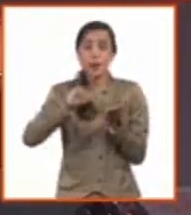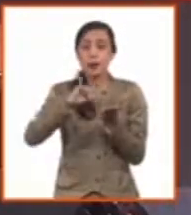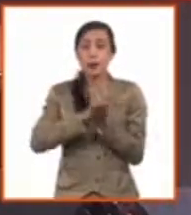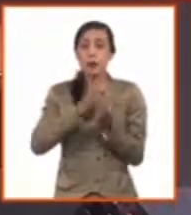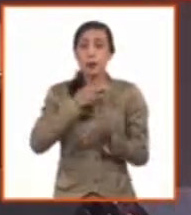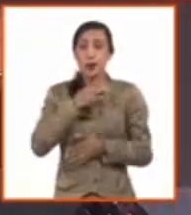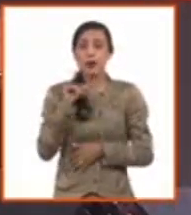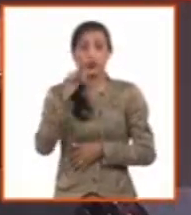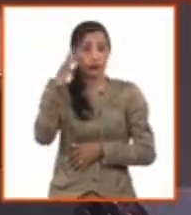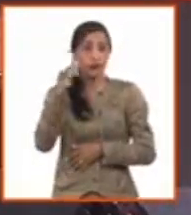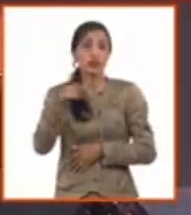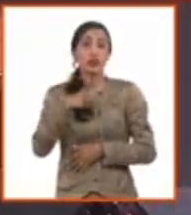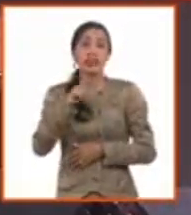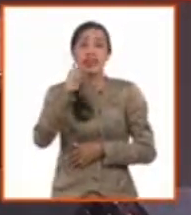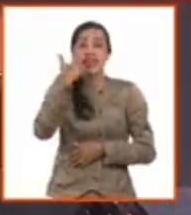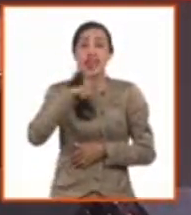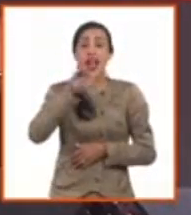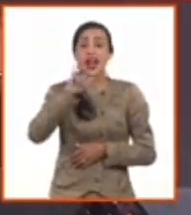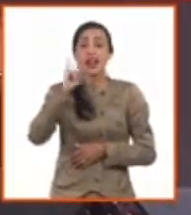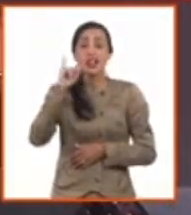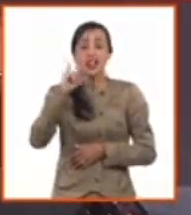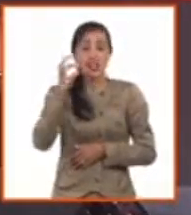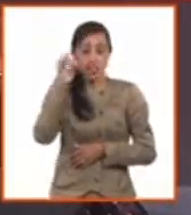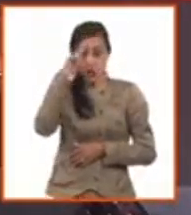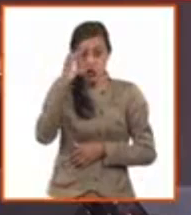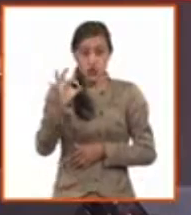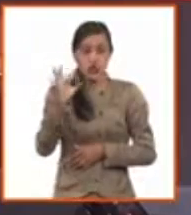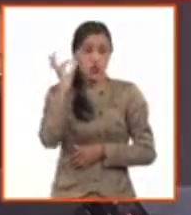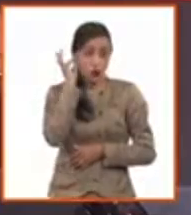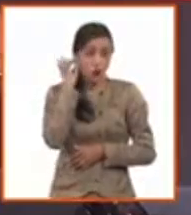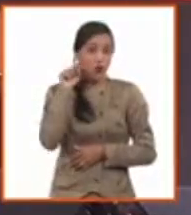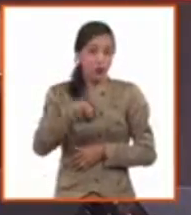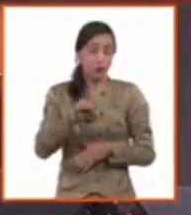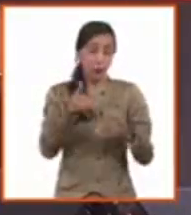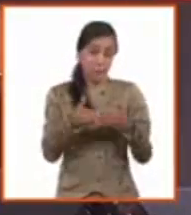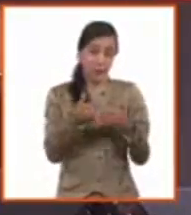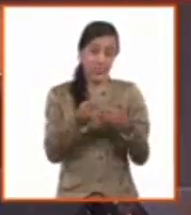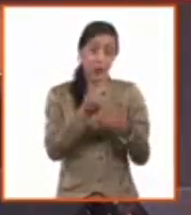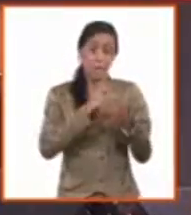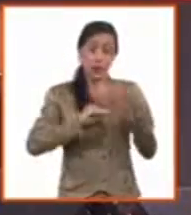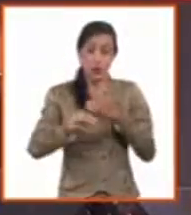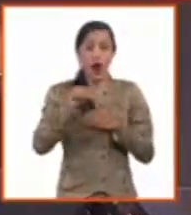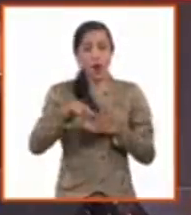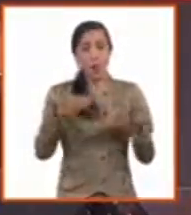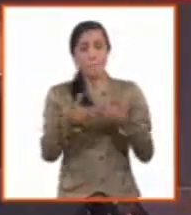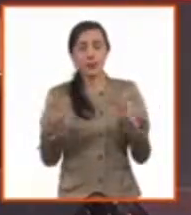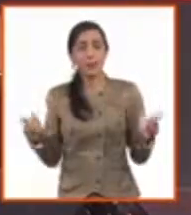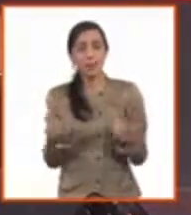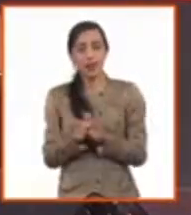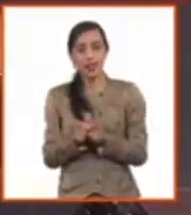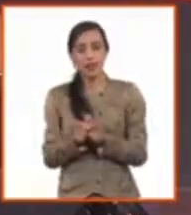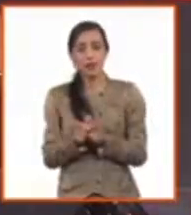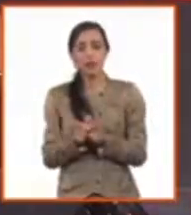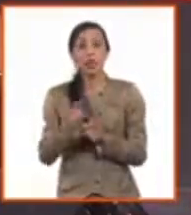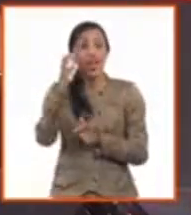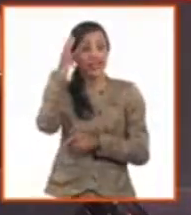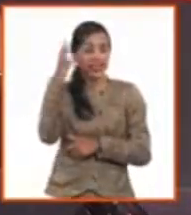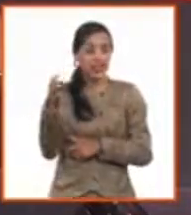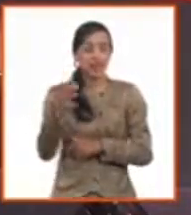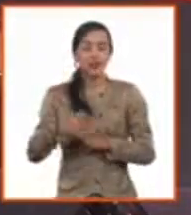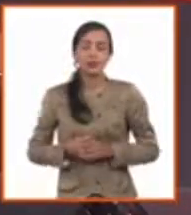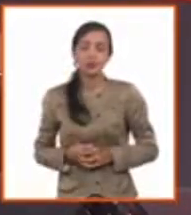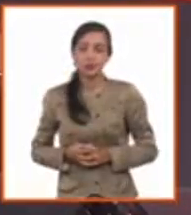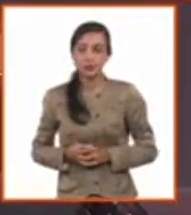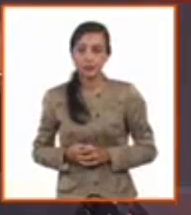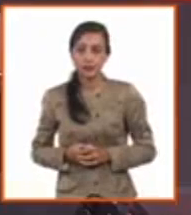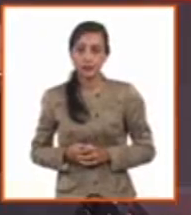que están todos mexicali soft que se convirtió en unidad presupuestada en una mipyme estatal